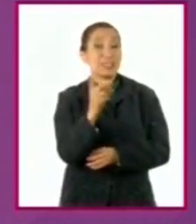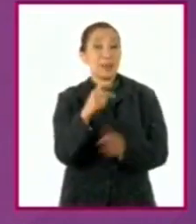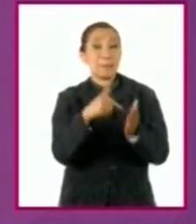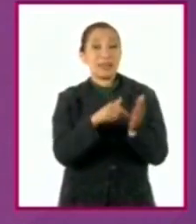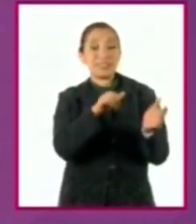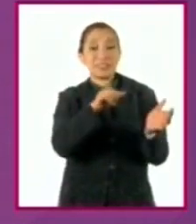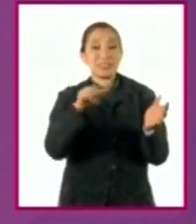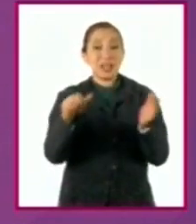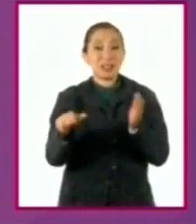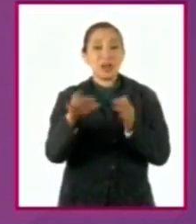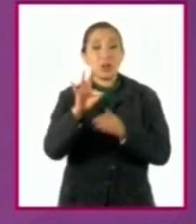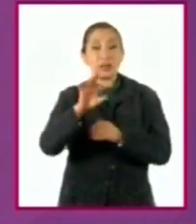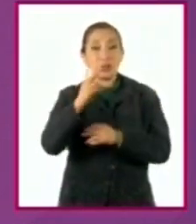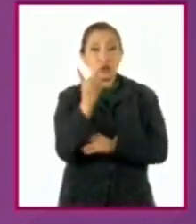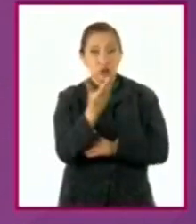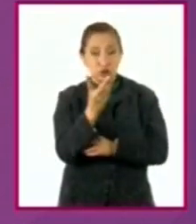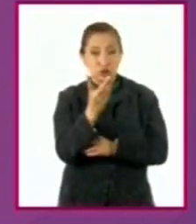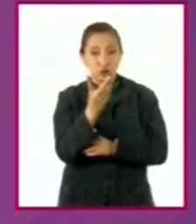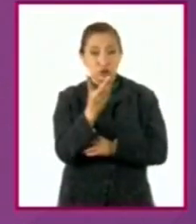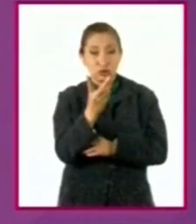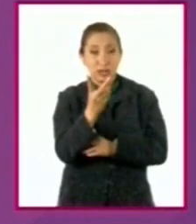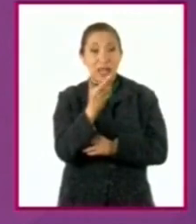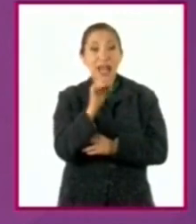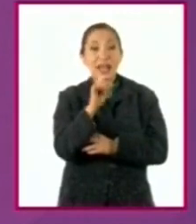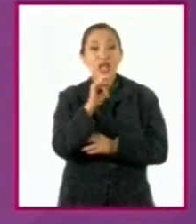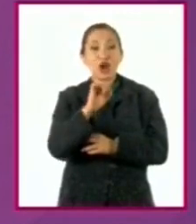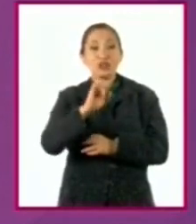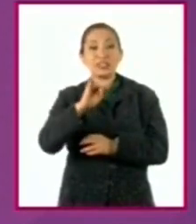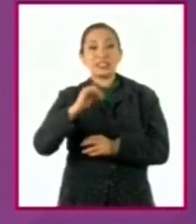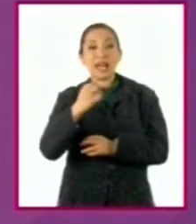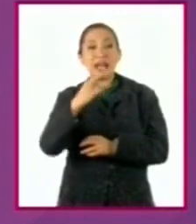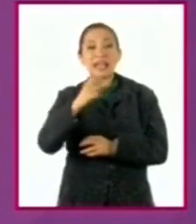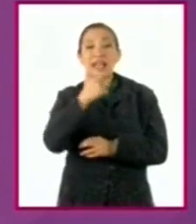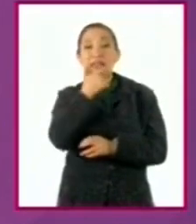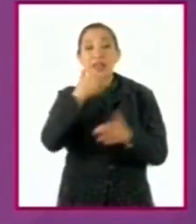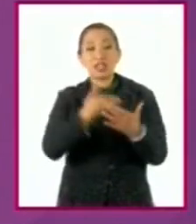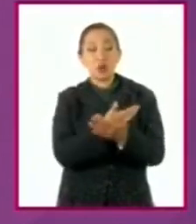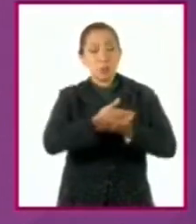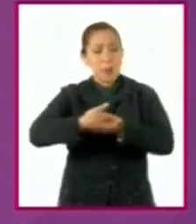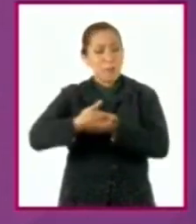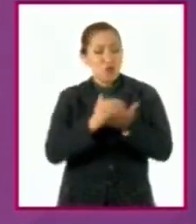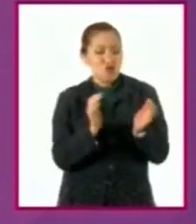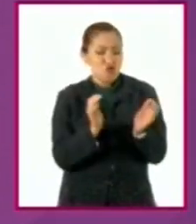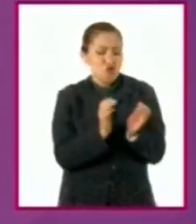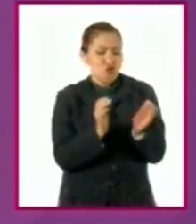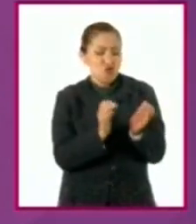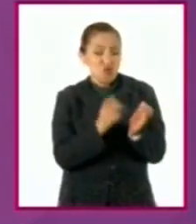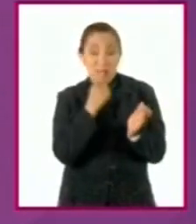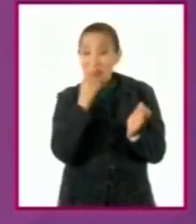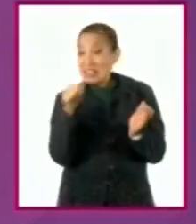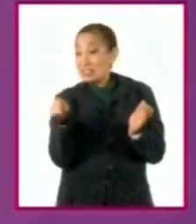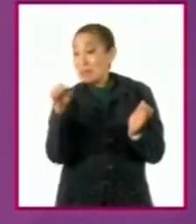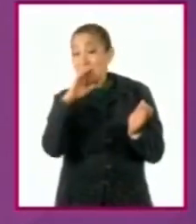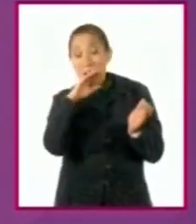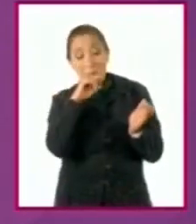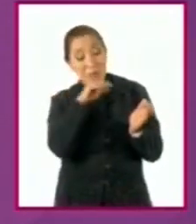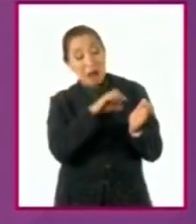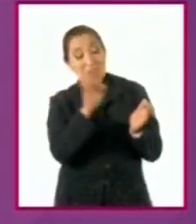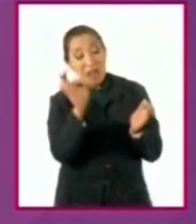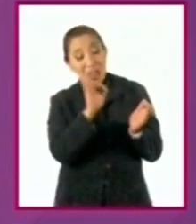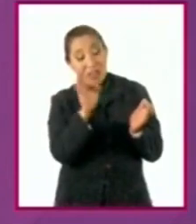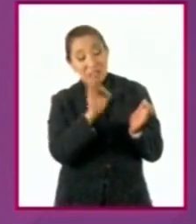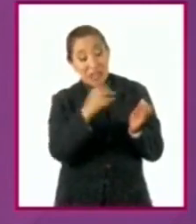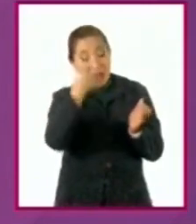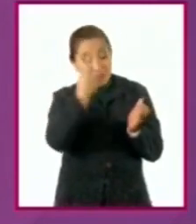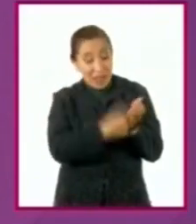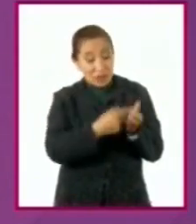de 1642, en Lincolnshire, Inglaterra, nació un bebé tan pequeño que, según su propia madre, podría caber